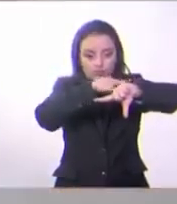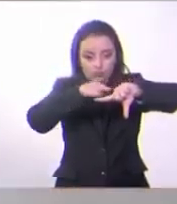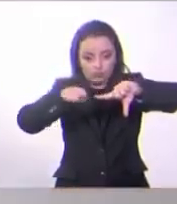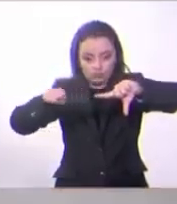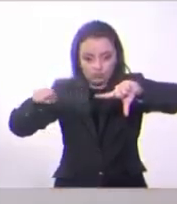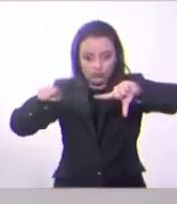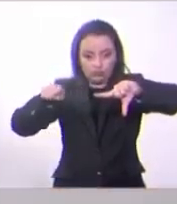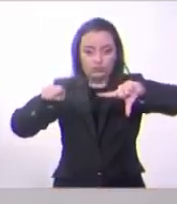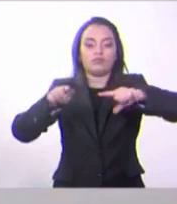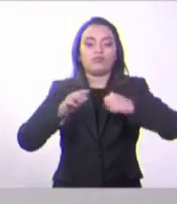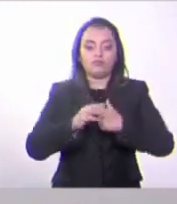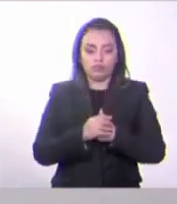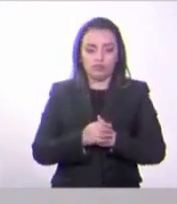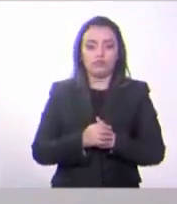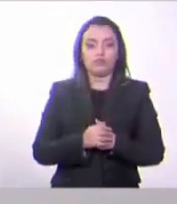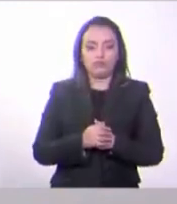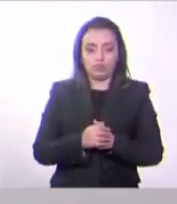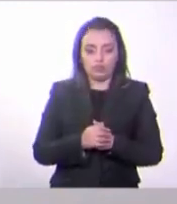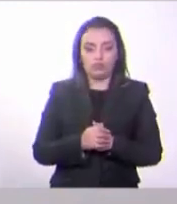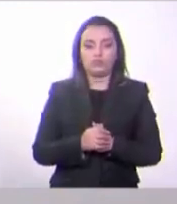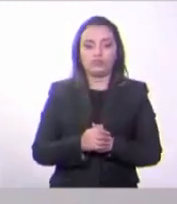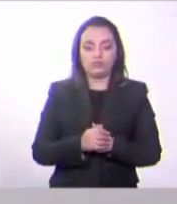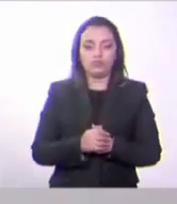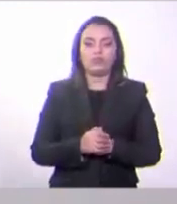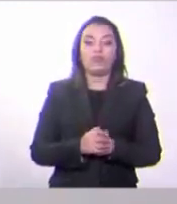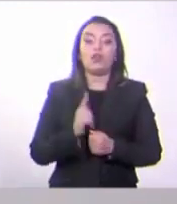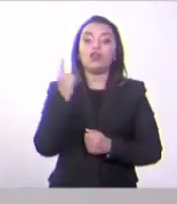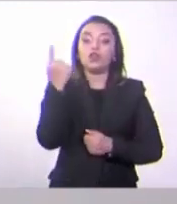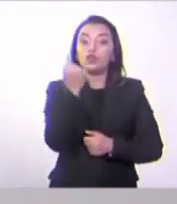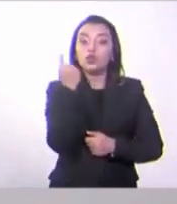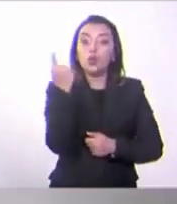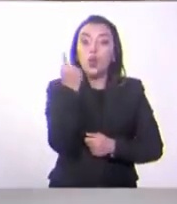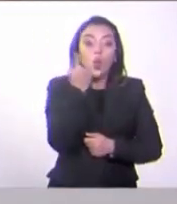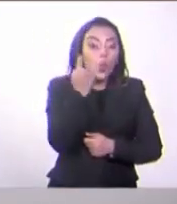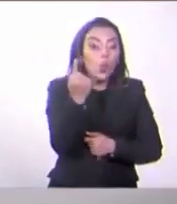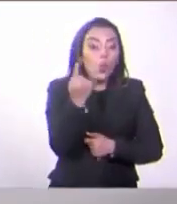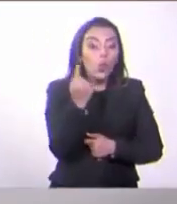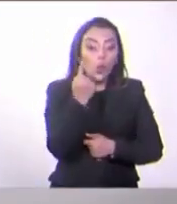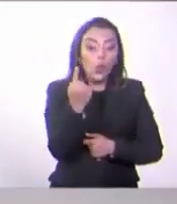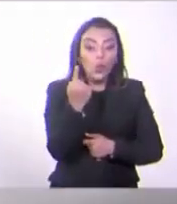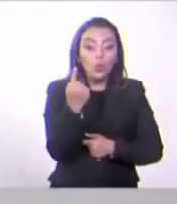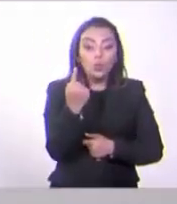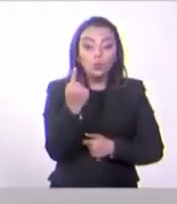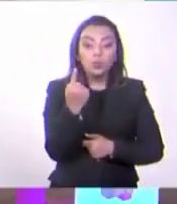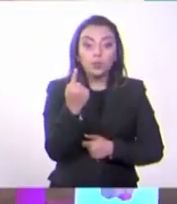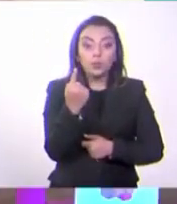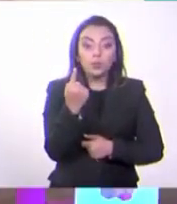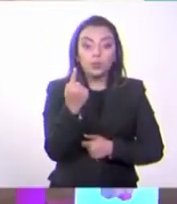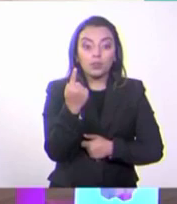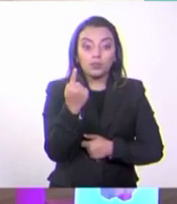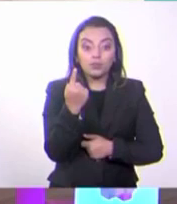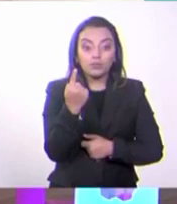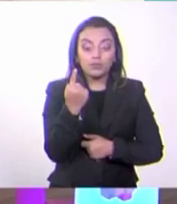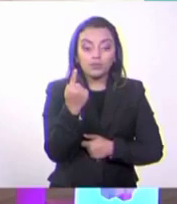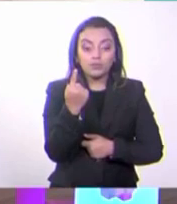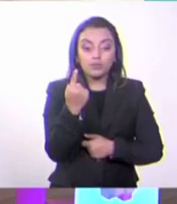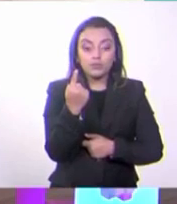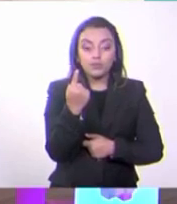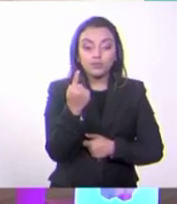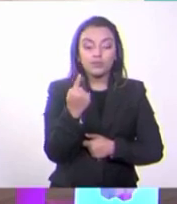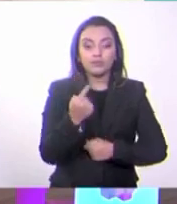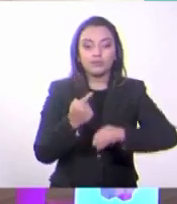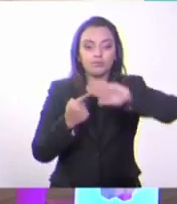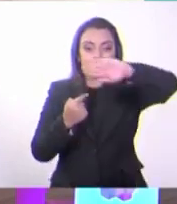¿Está bien? Esa línea horizontal solo corta la gráfica en un punto. En el mismo, ¿verdad? Puedo colocarla en otro